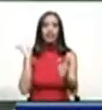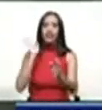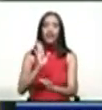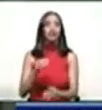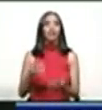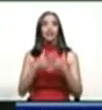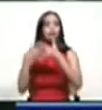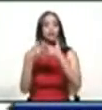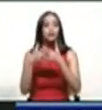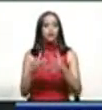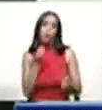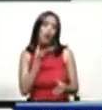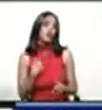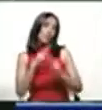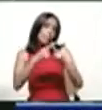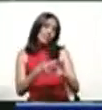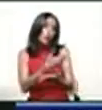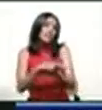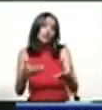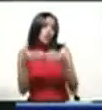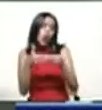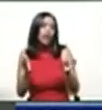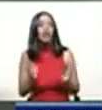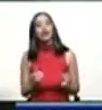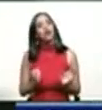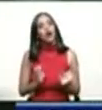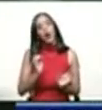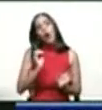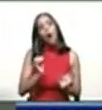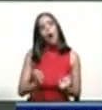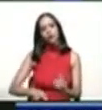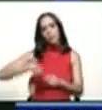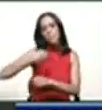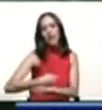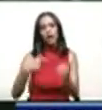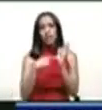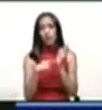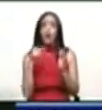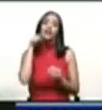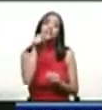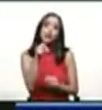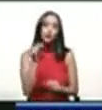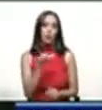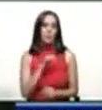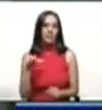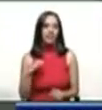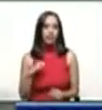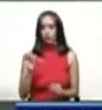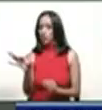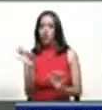yo te presto tantos millones de dólares o te refinancio esta deuda si tú privatizas, y ellos escogían,